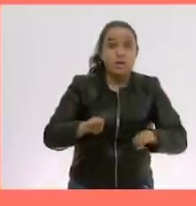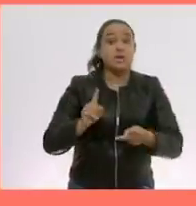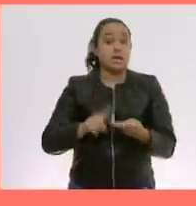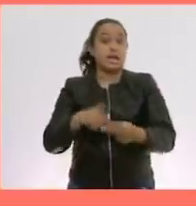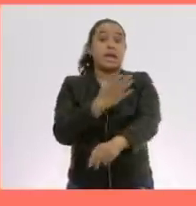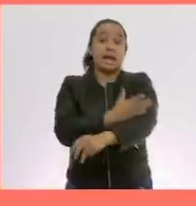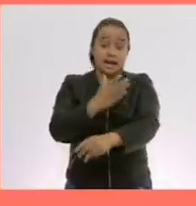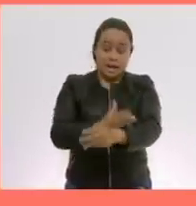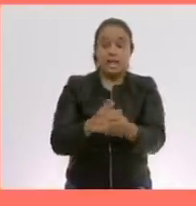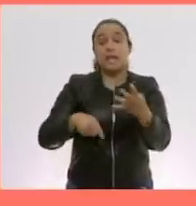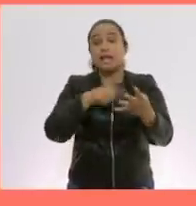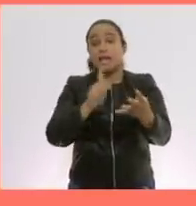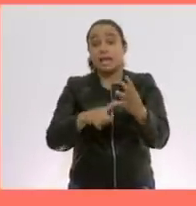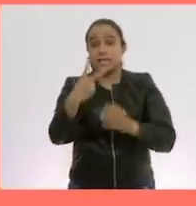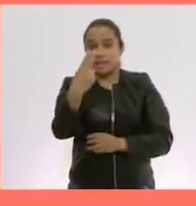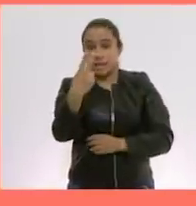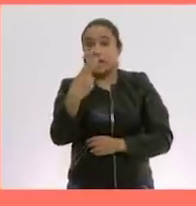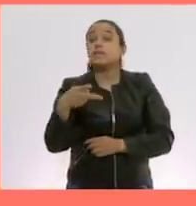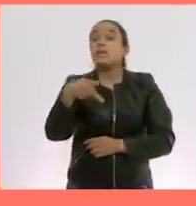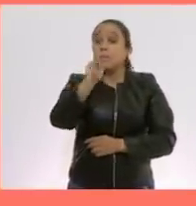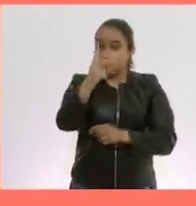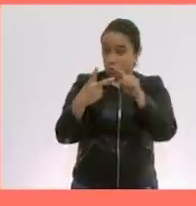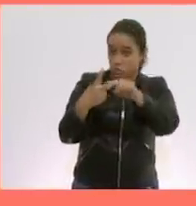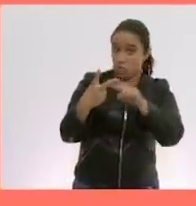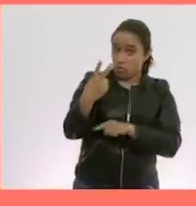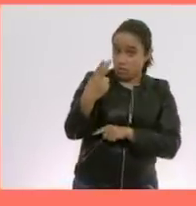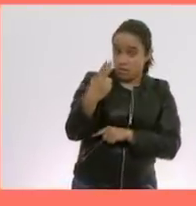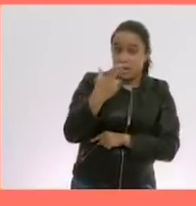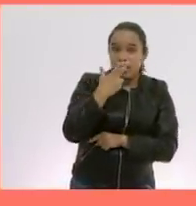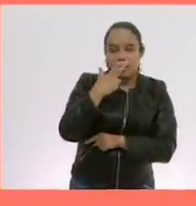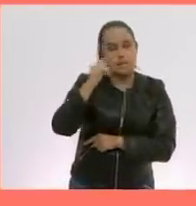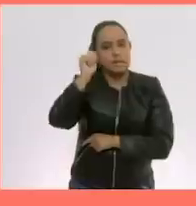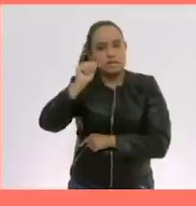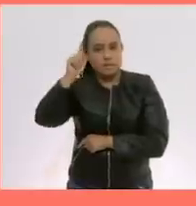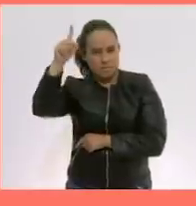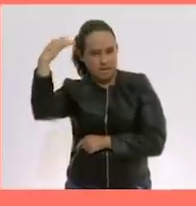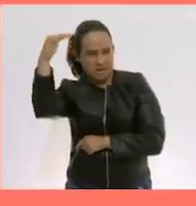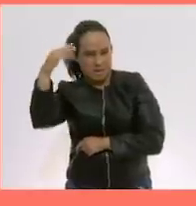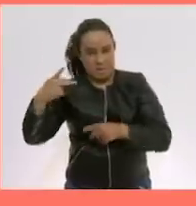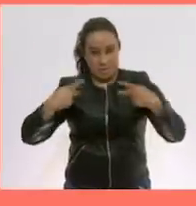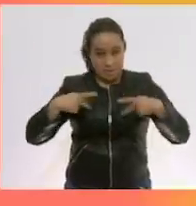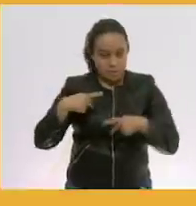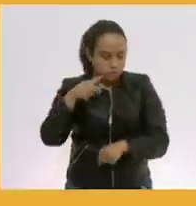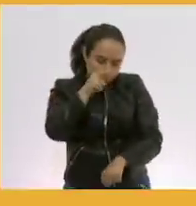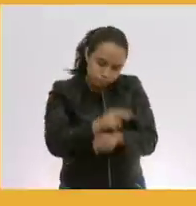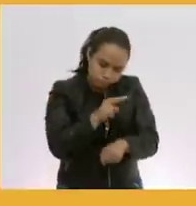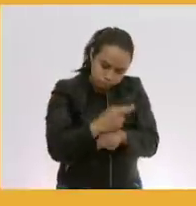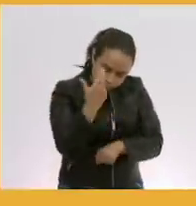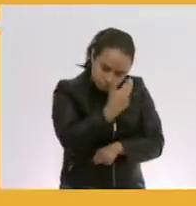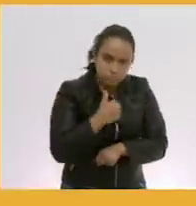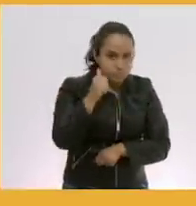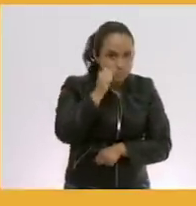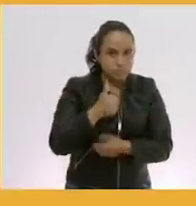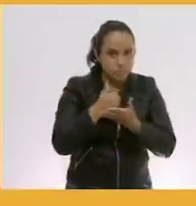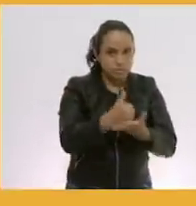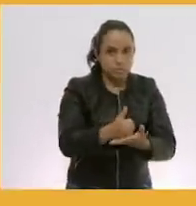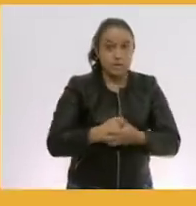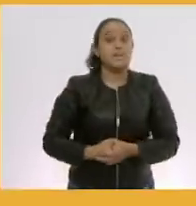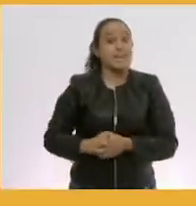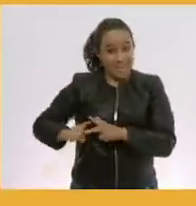y tijeras. Recuerda que la manipulación de estas debe estar supervisada por un adulto.